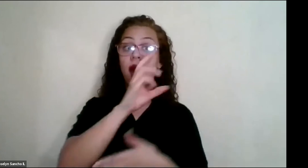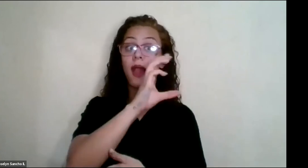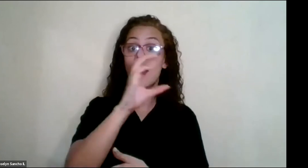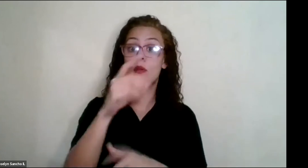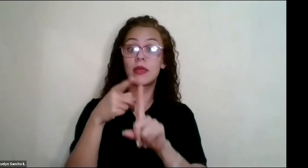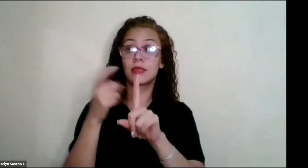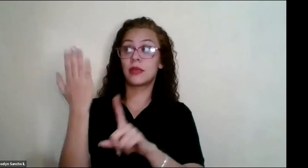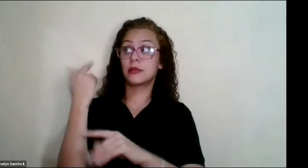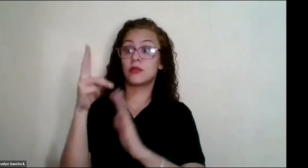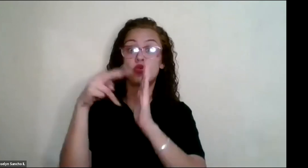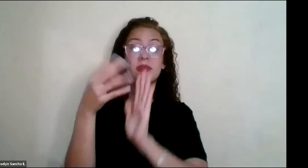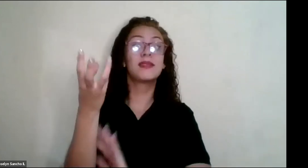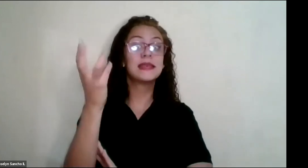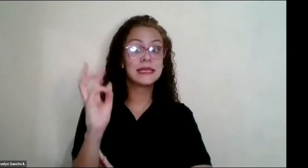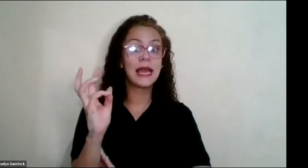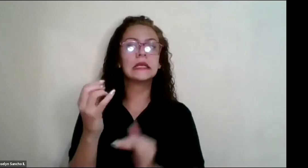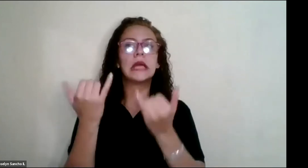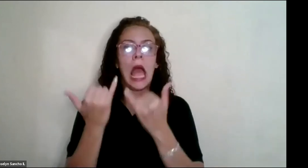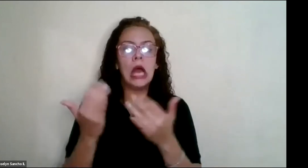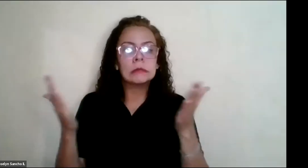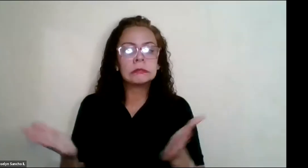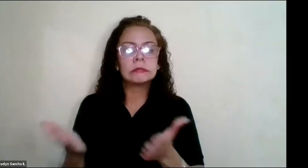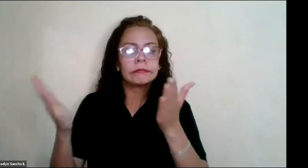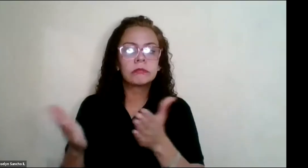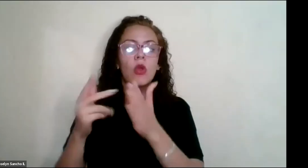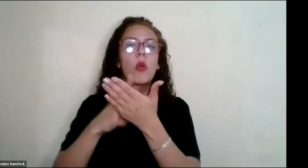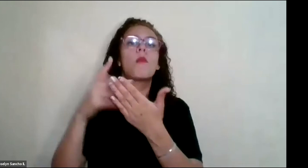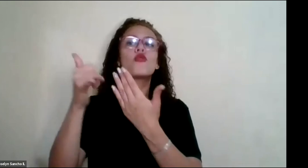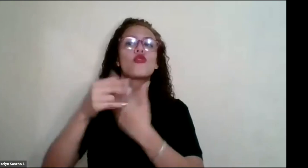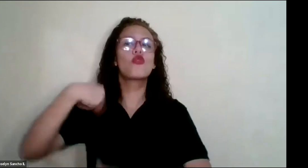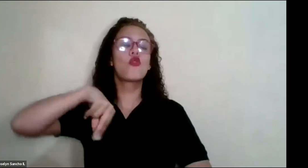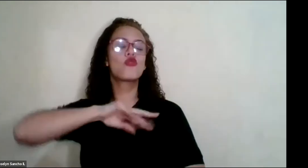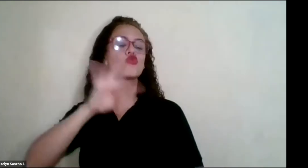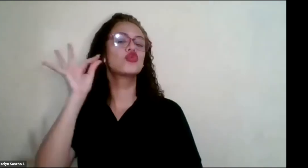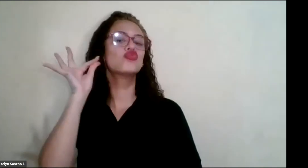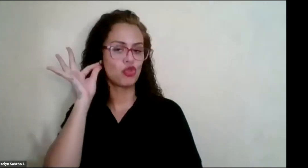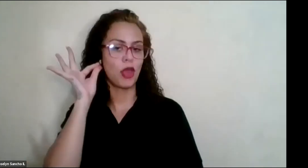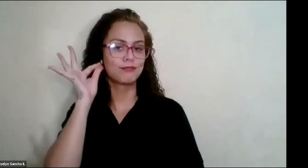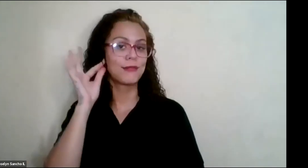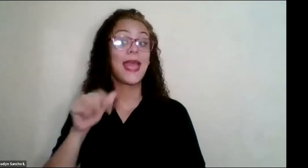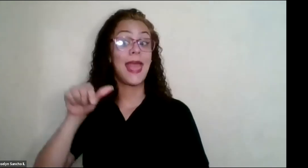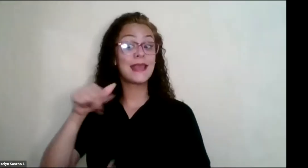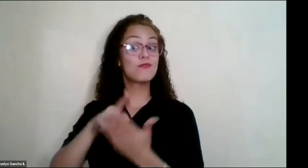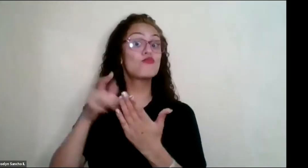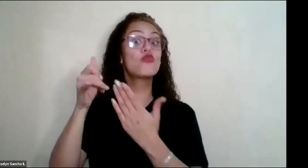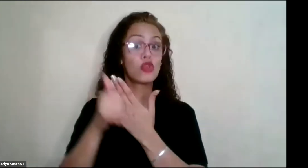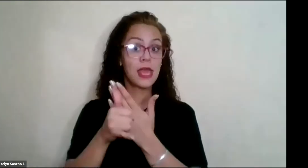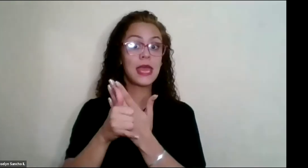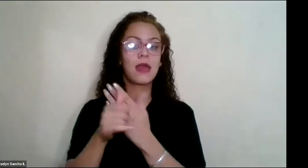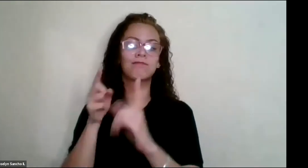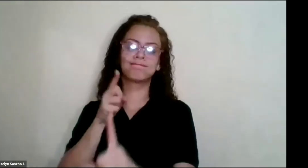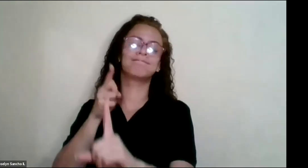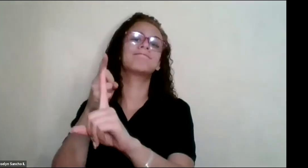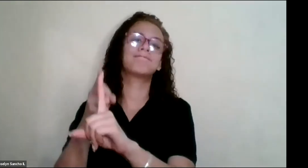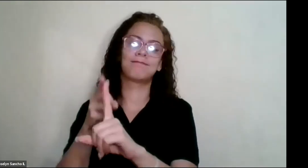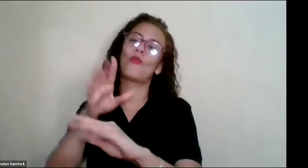año 2016 ha impulsado el proyecto Nosotras, que justamente está dirigido